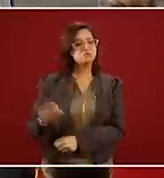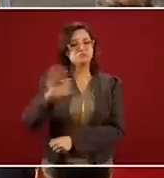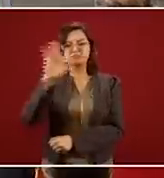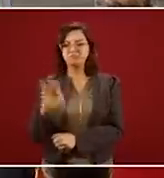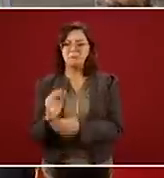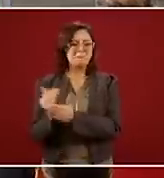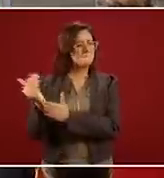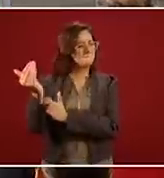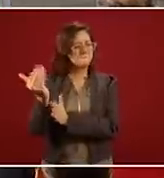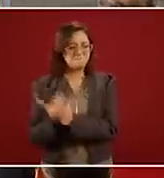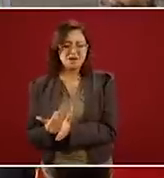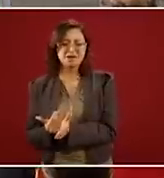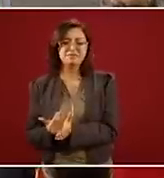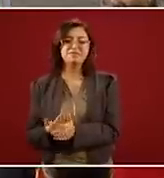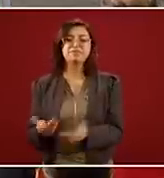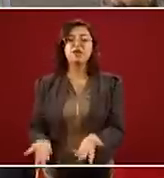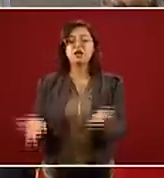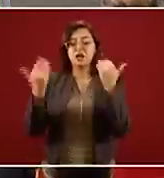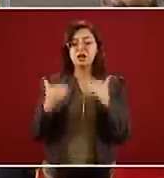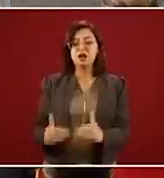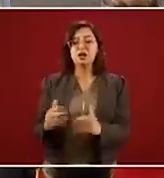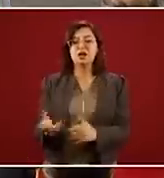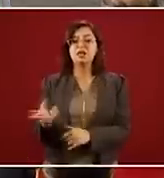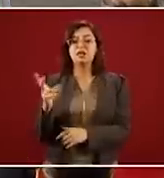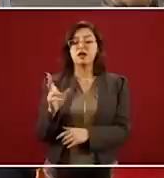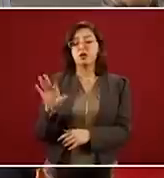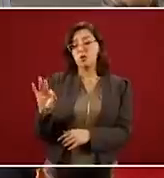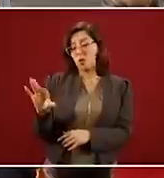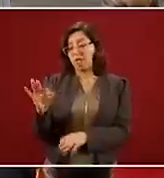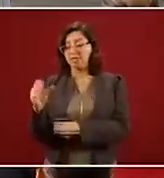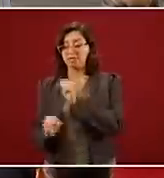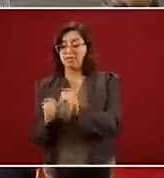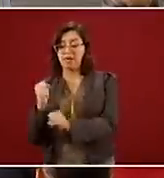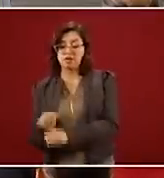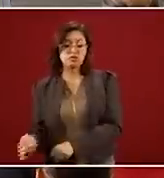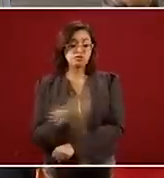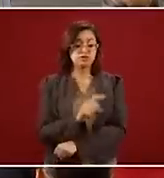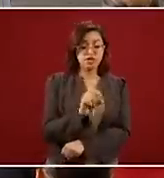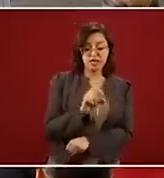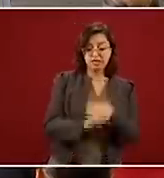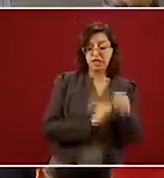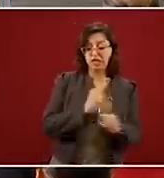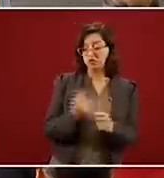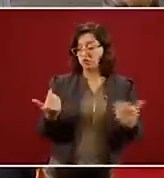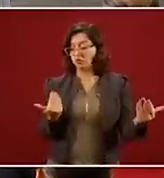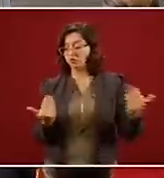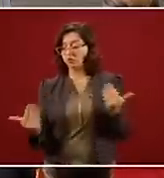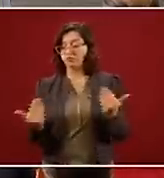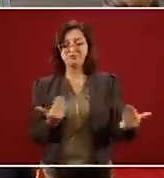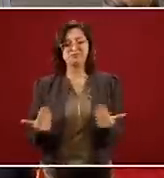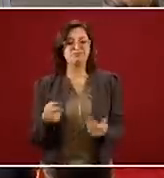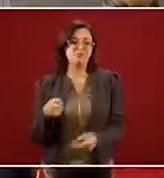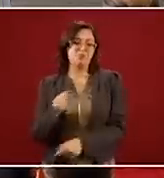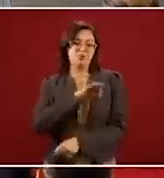que la del año pasado. Y en el caso del bono a 30 años del año pasado, comparado con el bono a 40 años de este año, pues